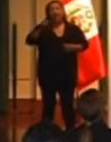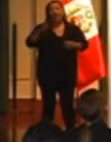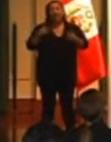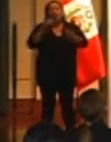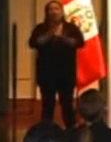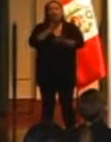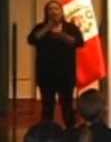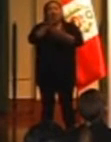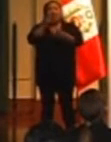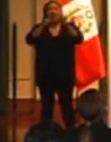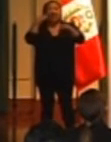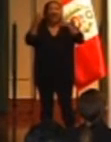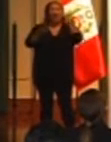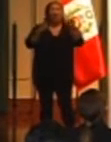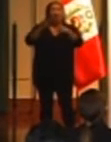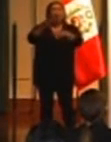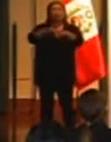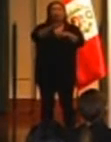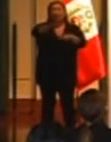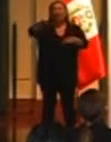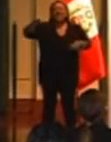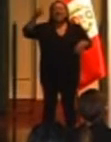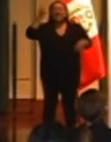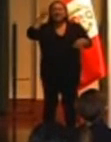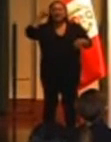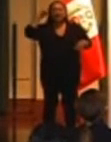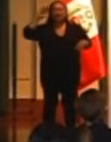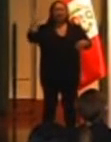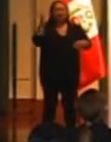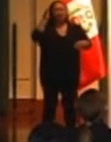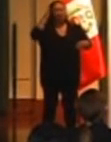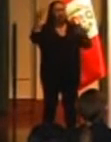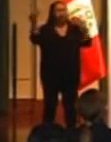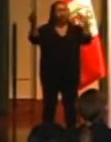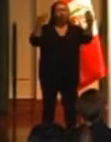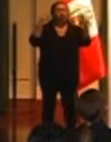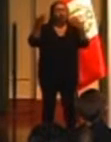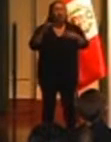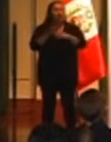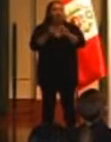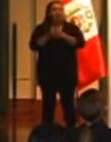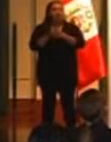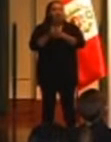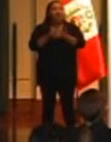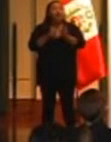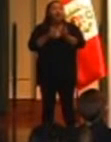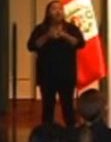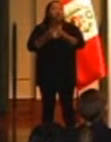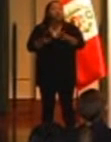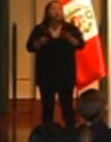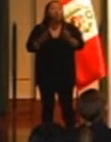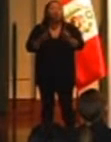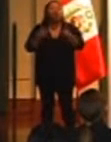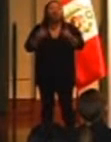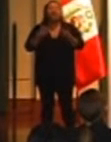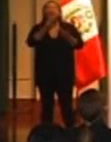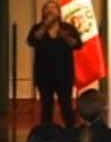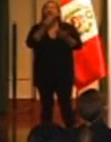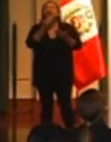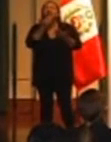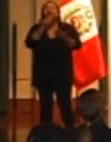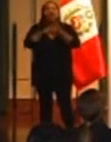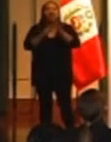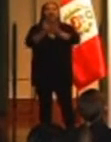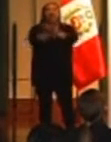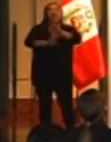los delincuentes comunes se las saben todas. Y como se las saben todas, cuando no tienen defensores o no hay